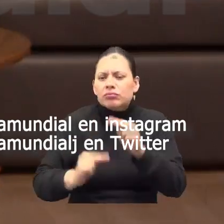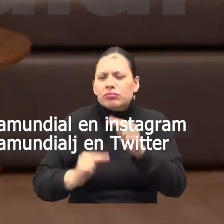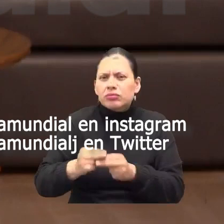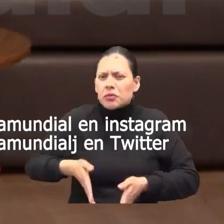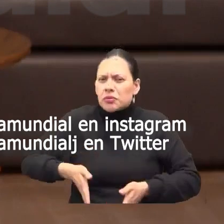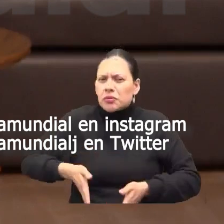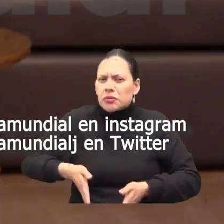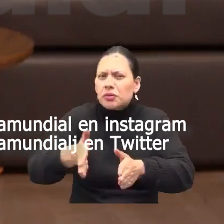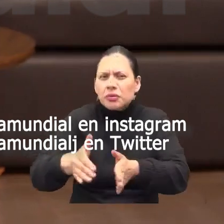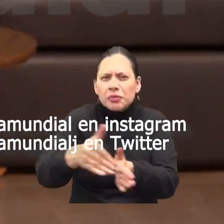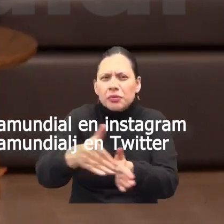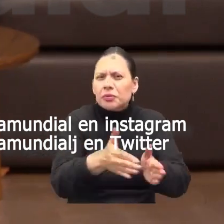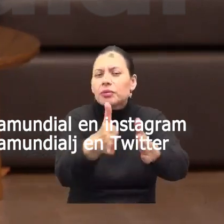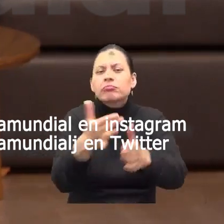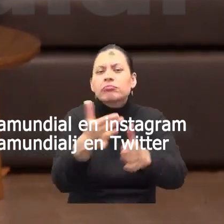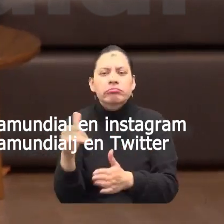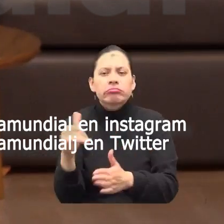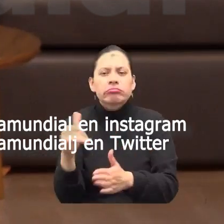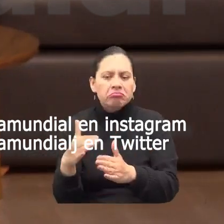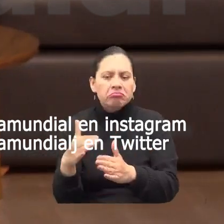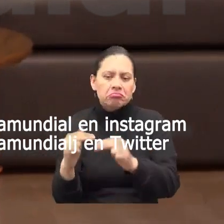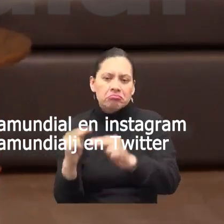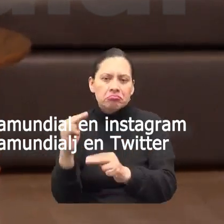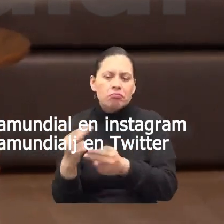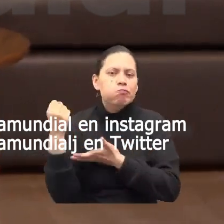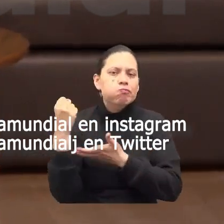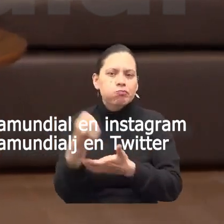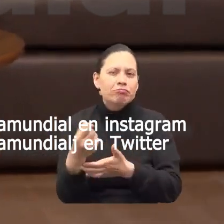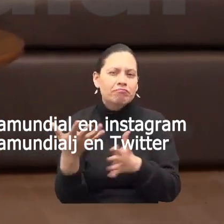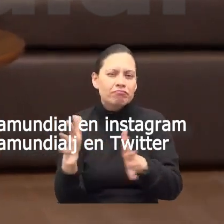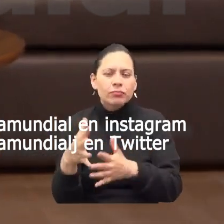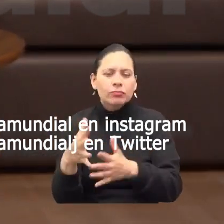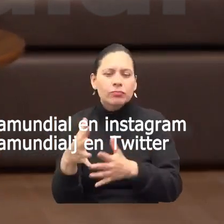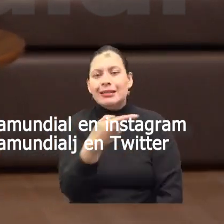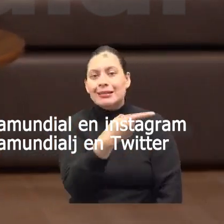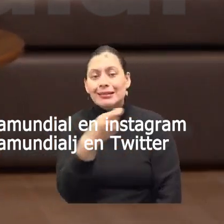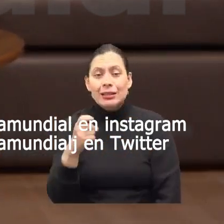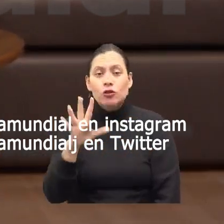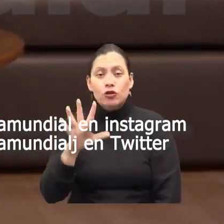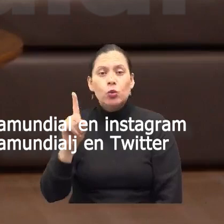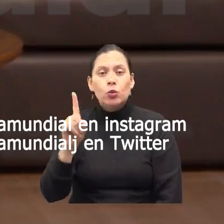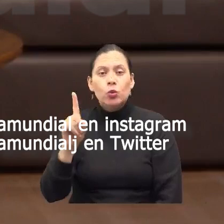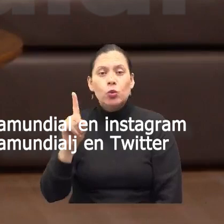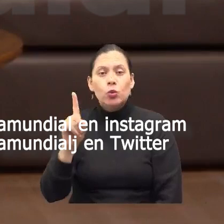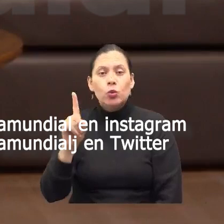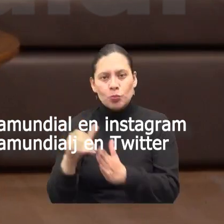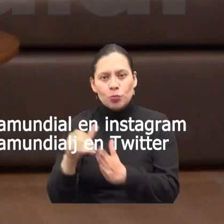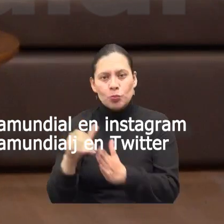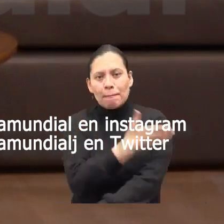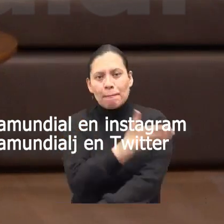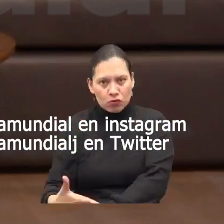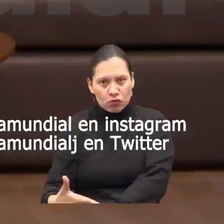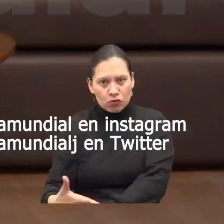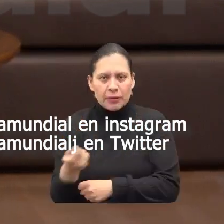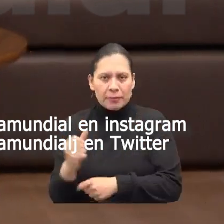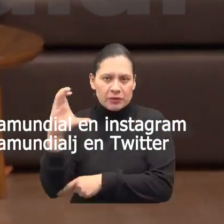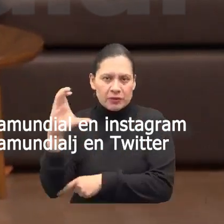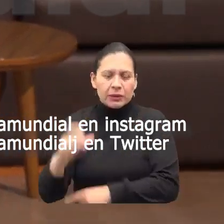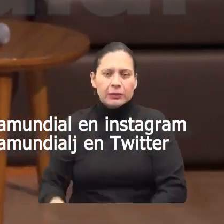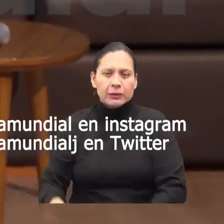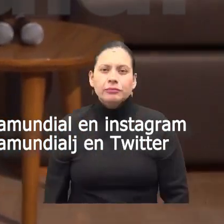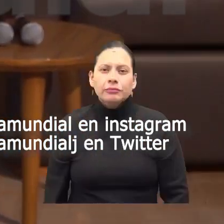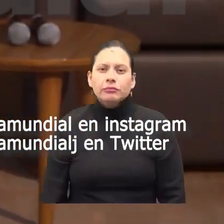para el sistema está ejecutándose de manera adecuada, con una inversión estimada de 151 mil millones de pesos en pesos corrientes.